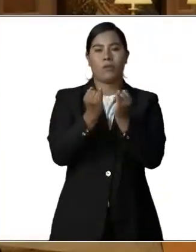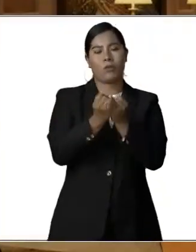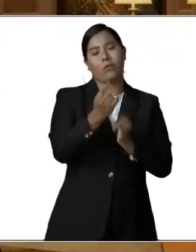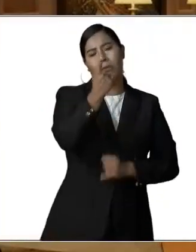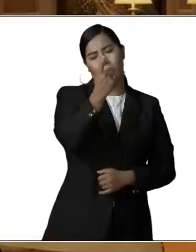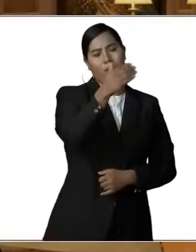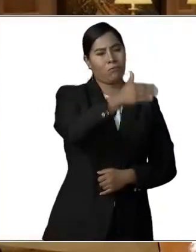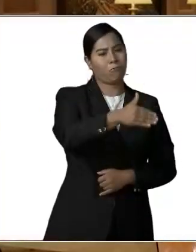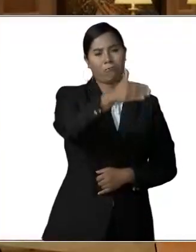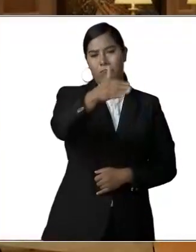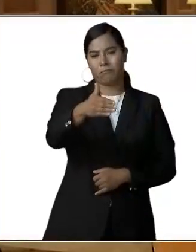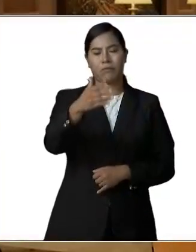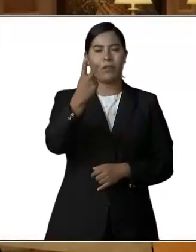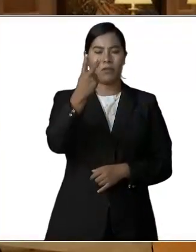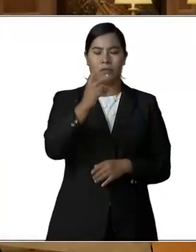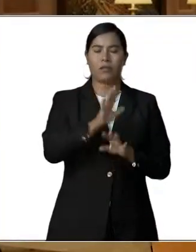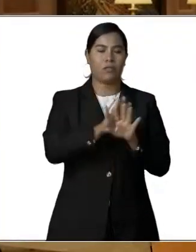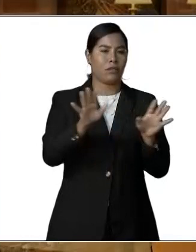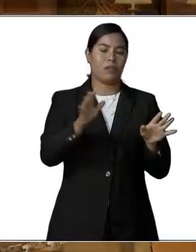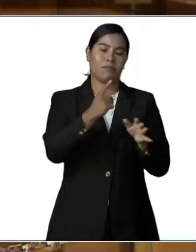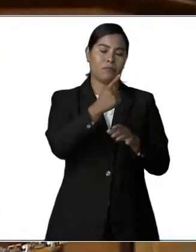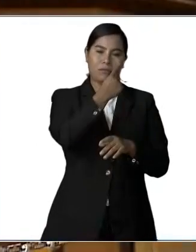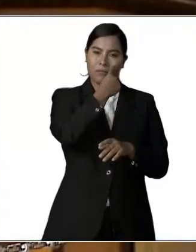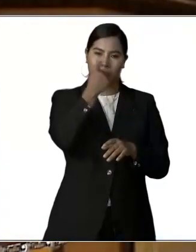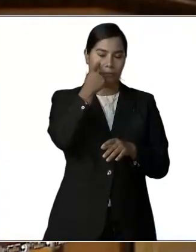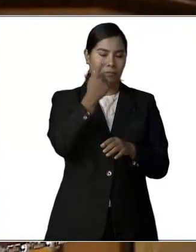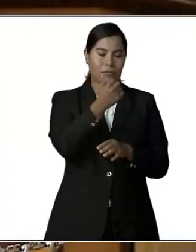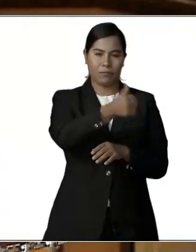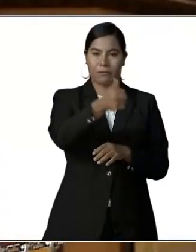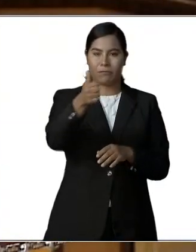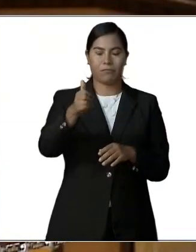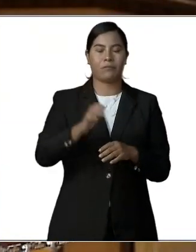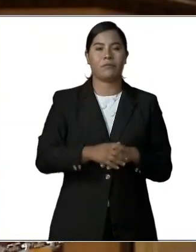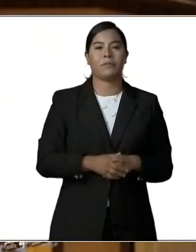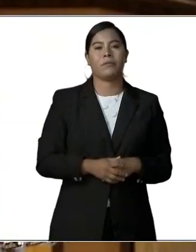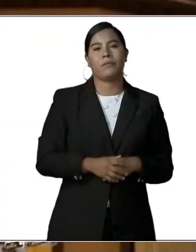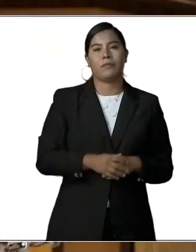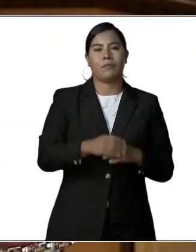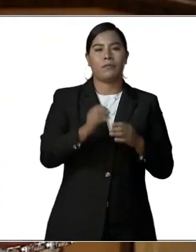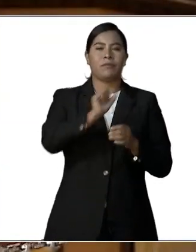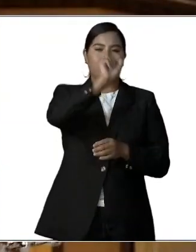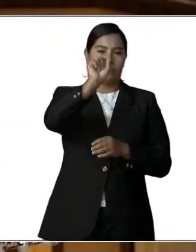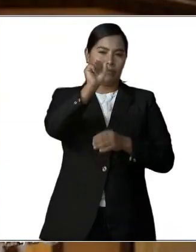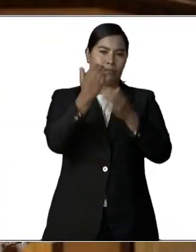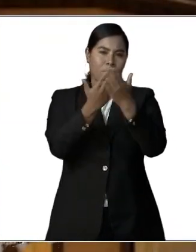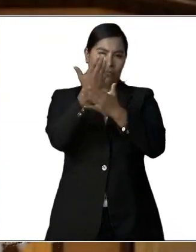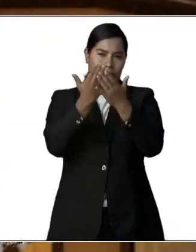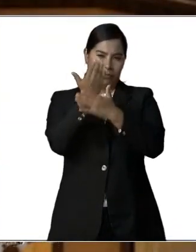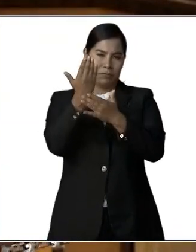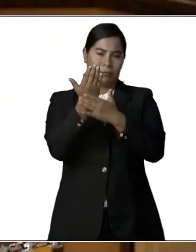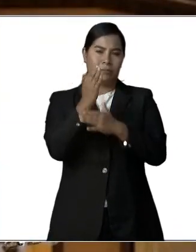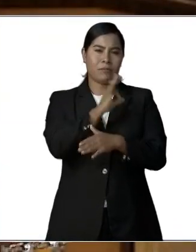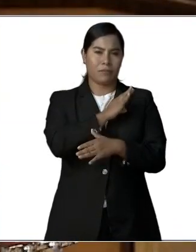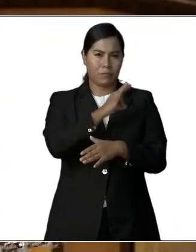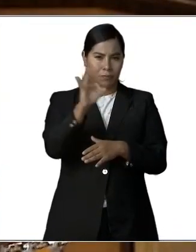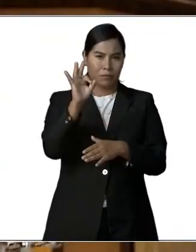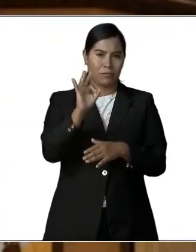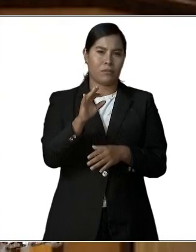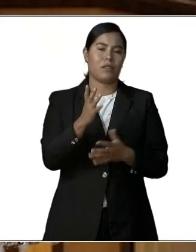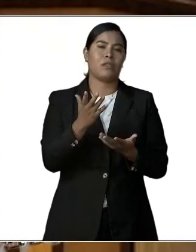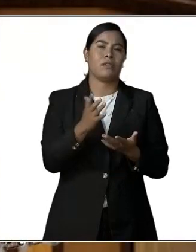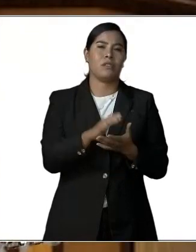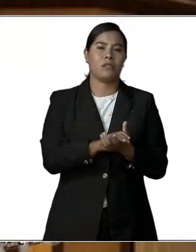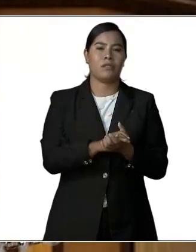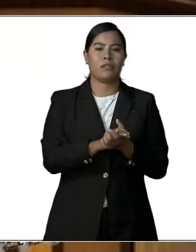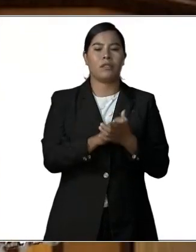o una, depende. Ahí, por ejemplo, tienen el sábado por la mañana, tienen la oportunidad de ver el auditorio